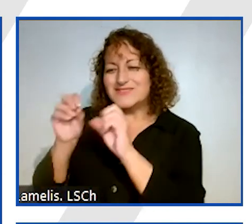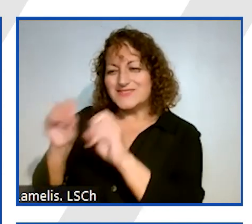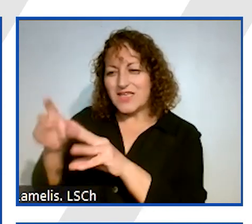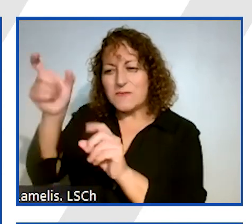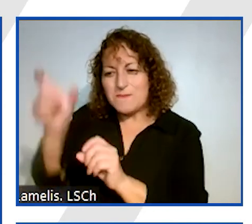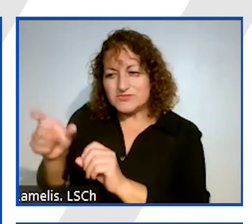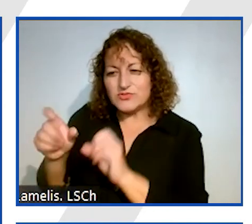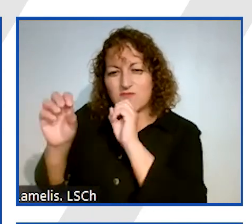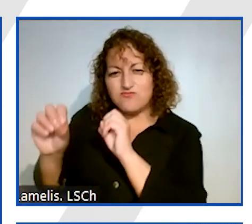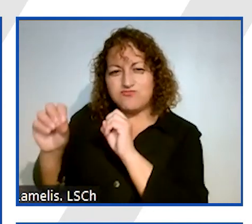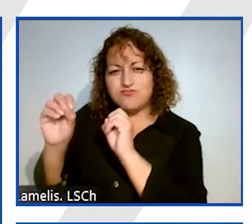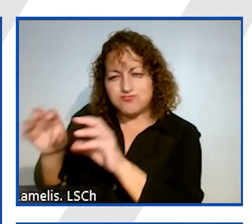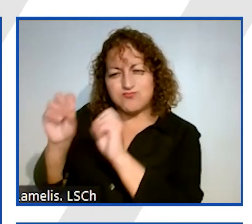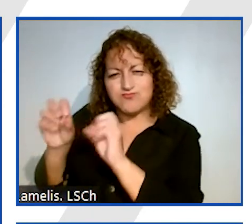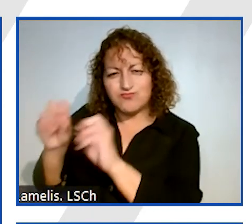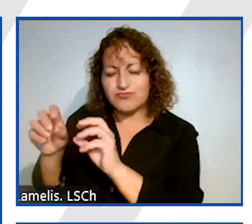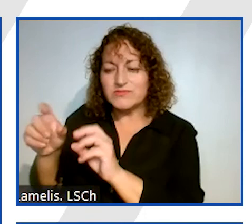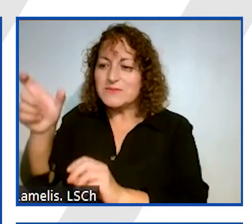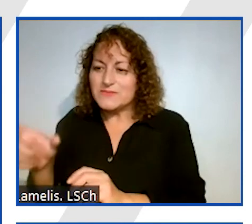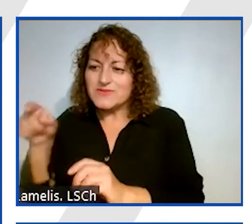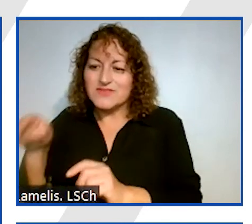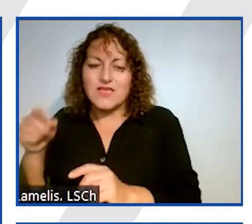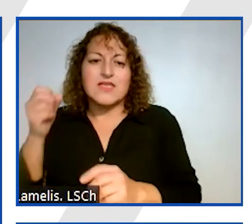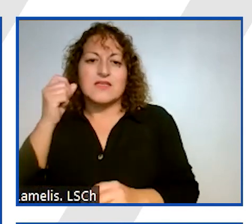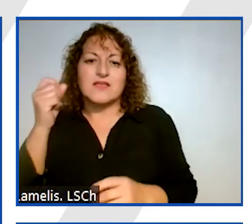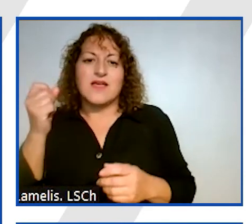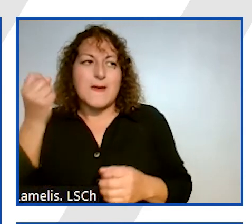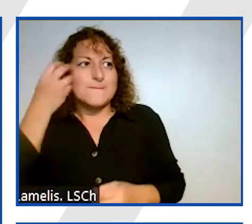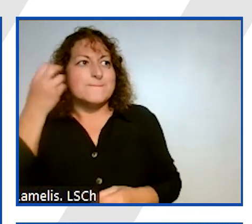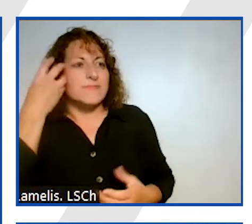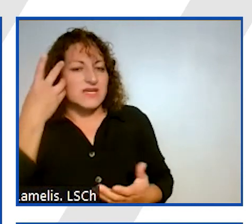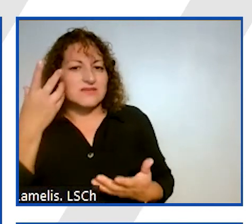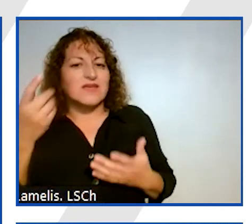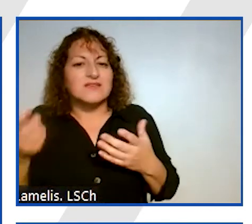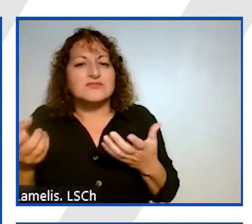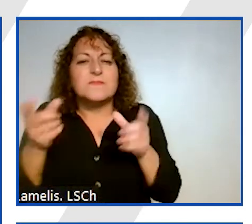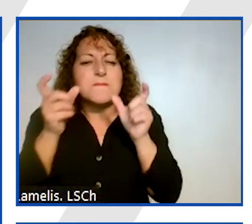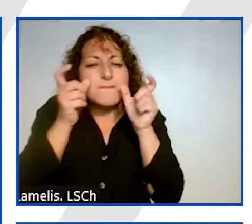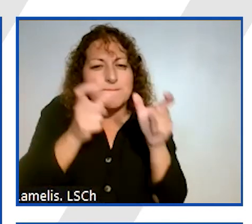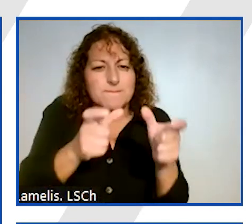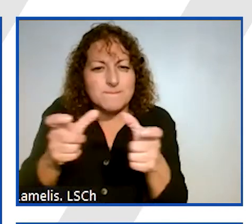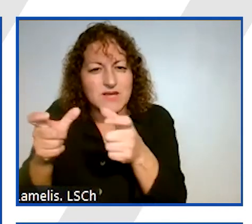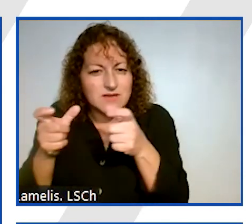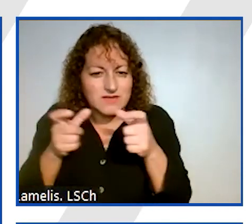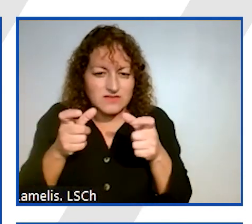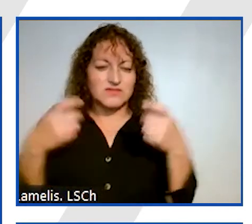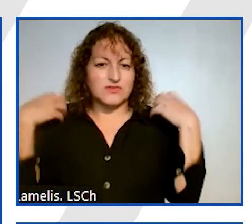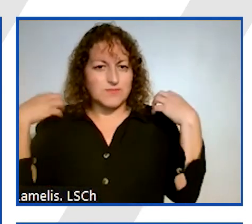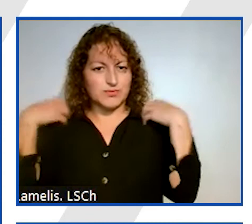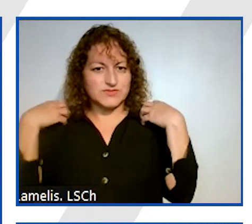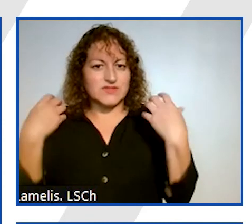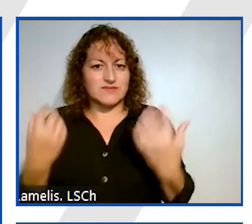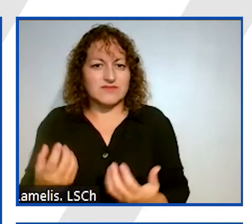trabajo, que es llevar el concepto de conservación, de manejo y de uso responsable.